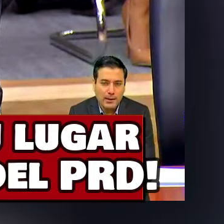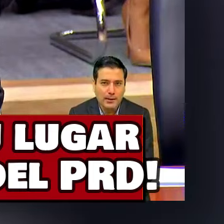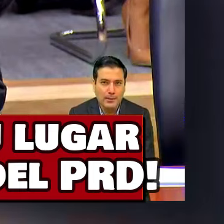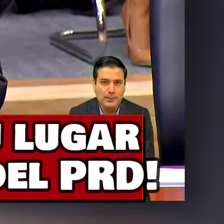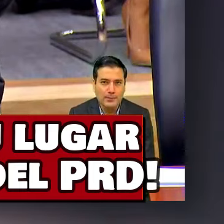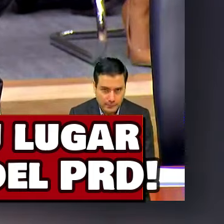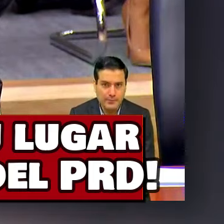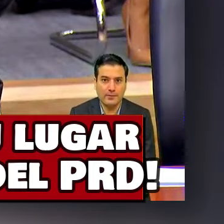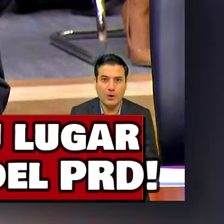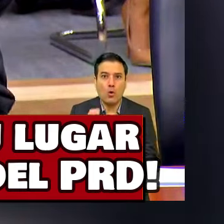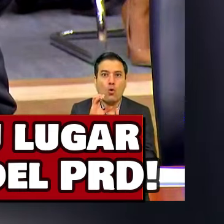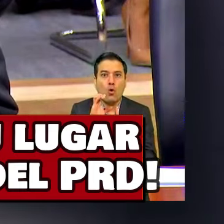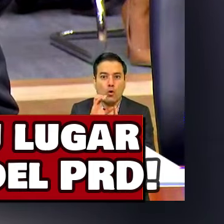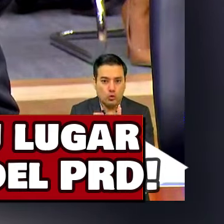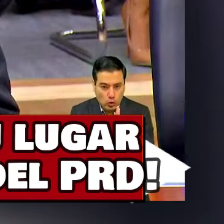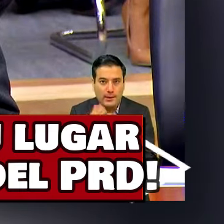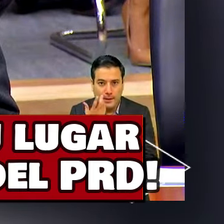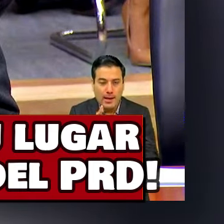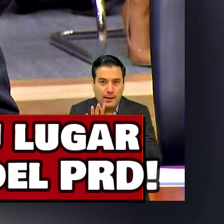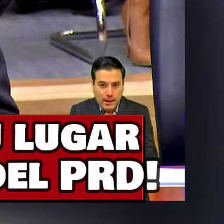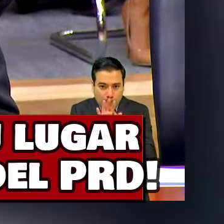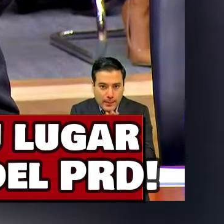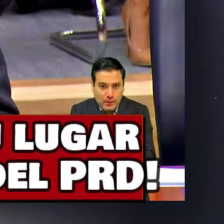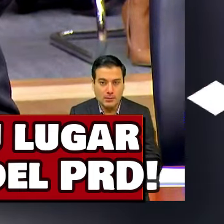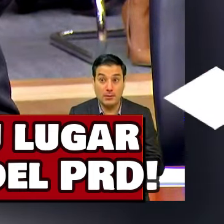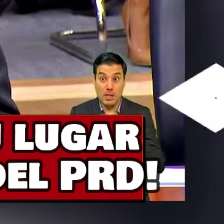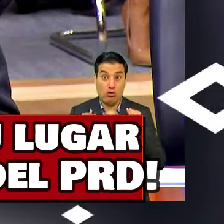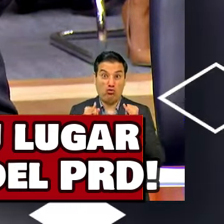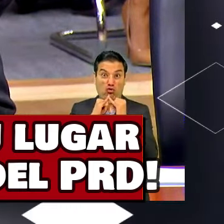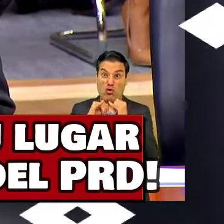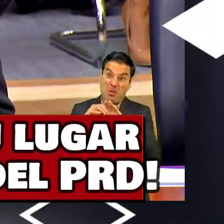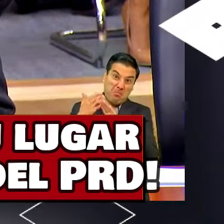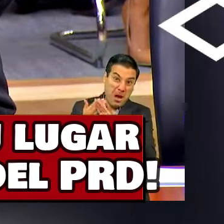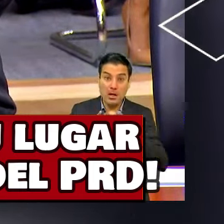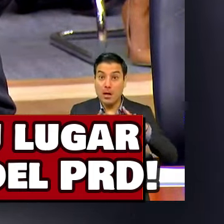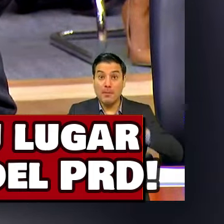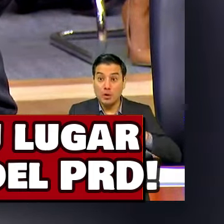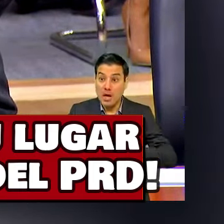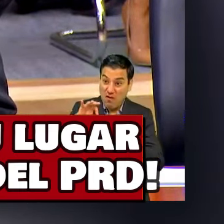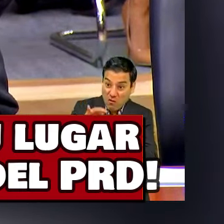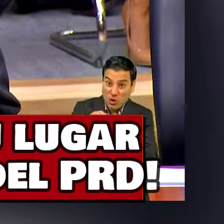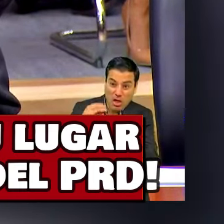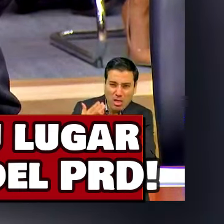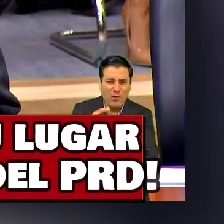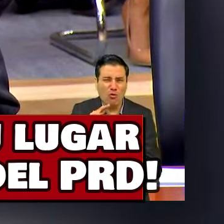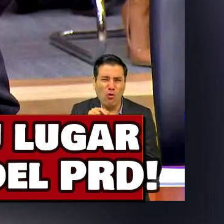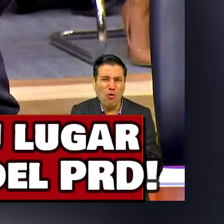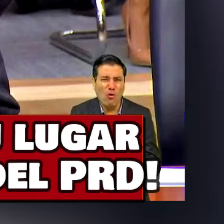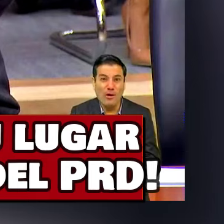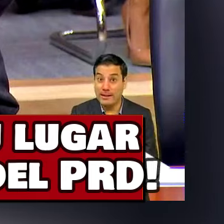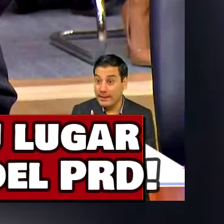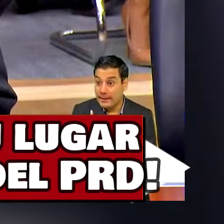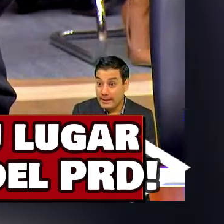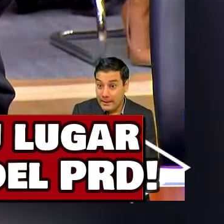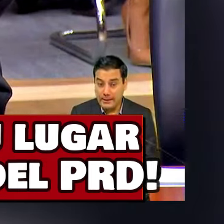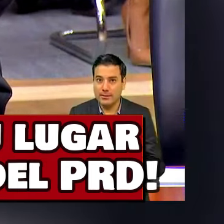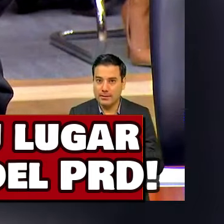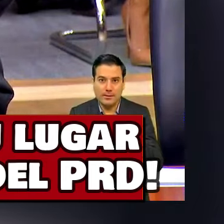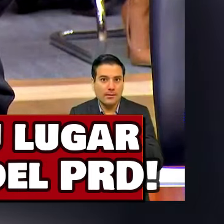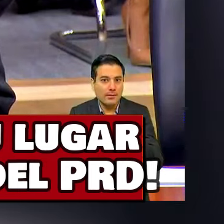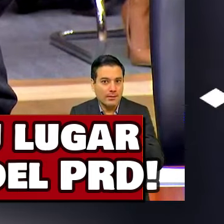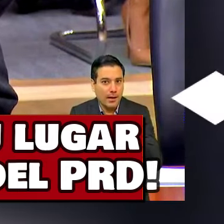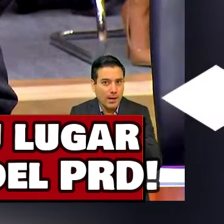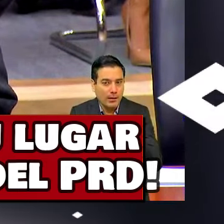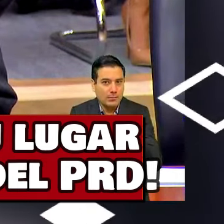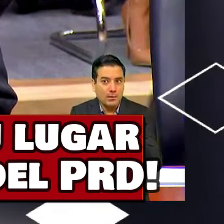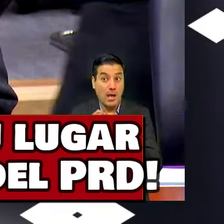serie de cambios al marco constitucional, y no de atentar contra las instituciones, contra el voto de la gente. Hay funcionarios del INE que están